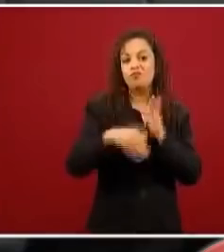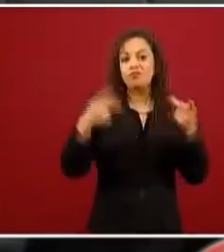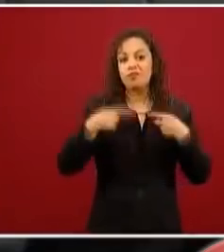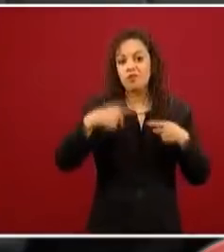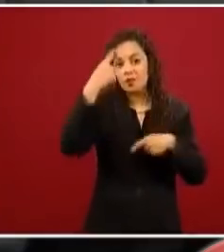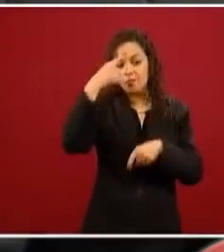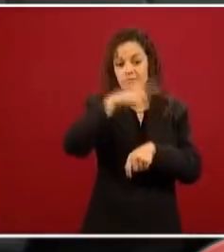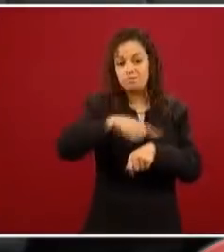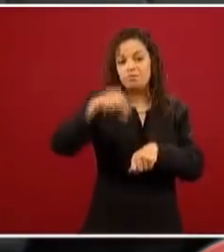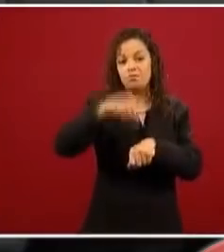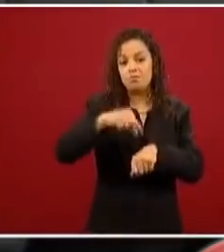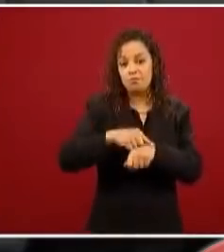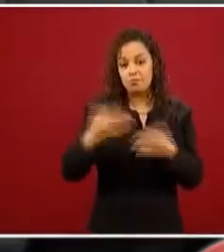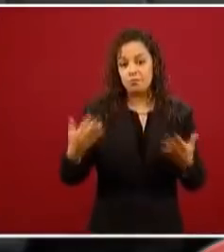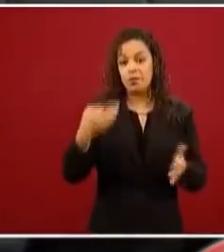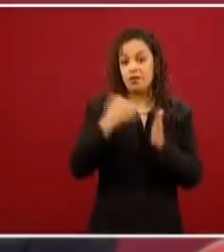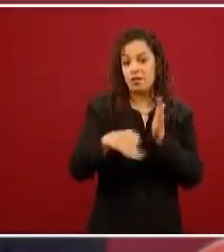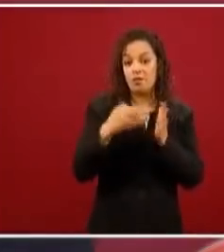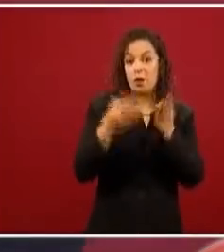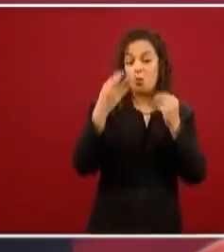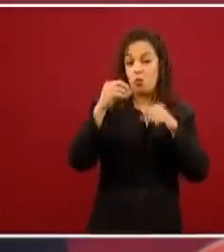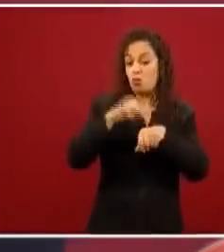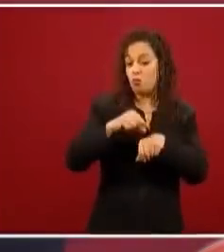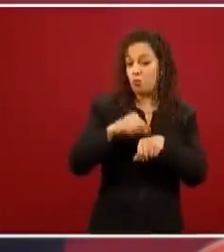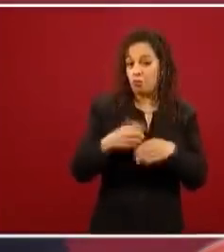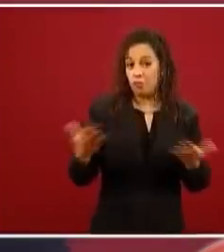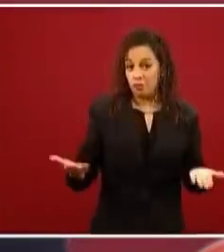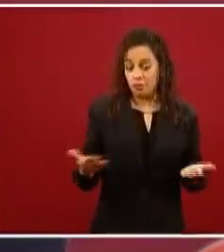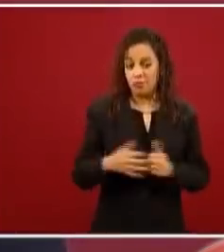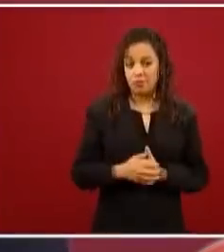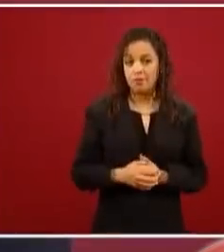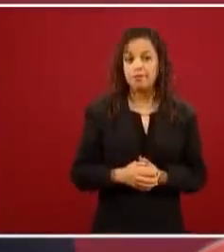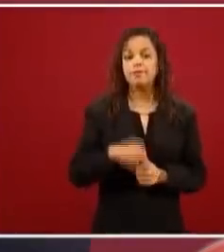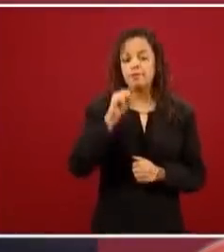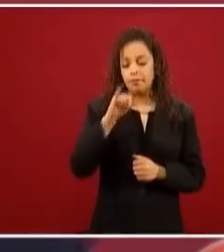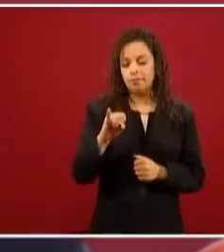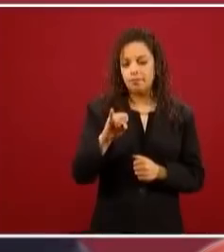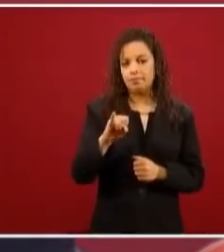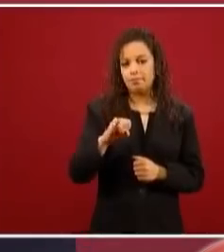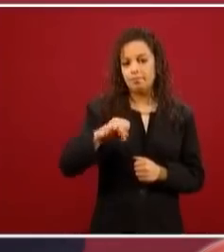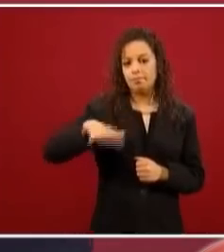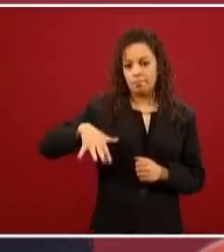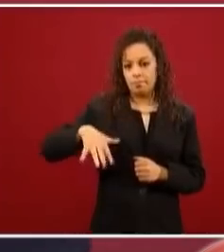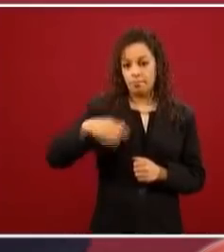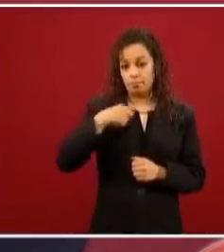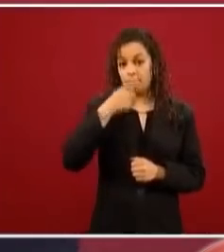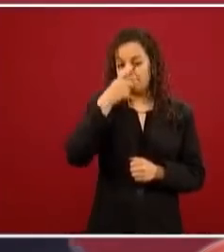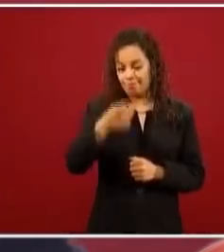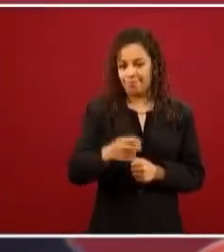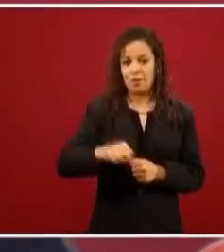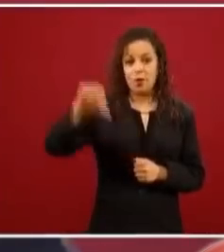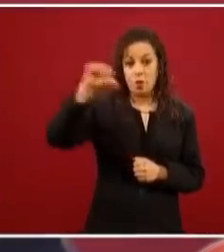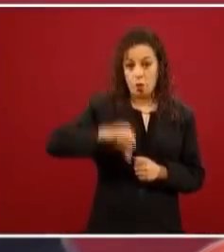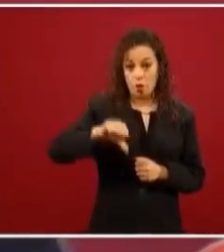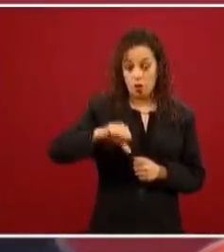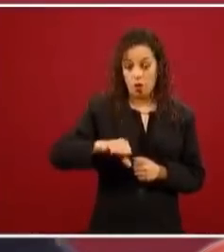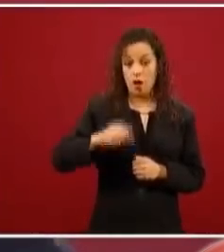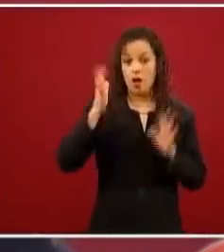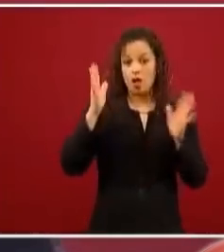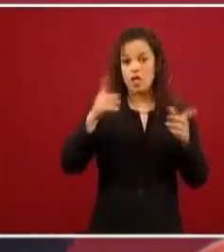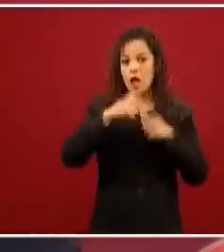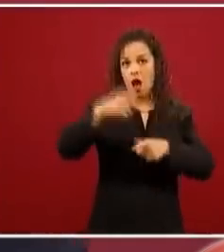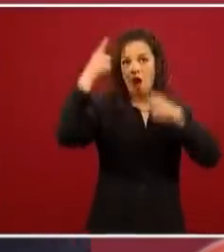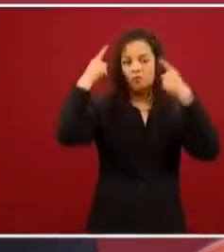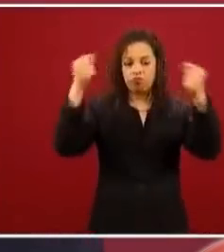médicos especializados que hacen falta, ¿no? Sí, y como le mencionaba, el día de hoy egresan este número y seguramente muchos